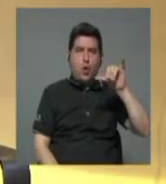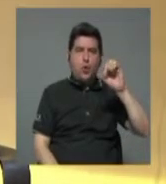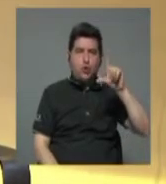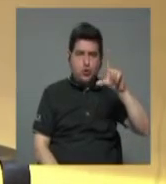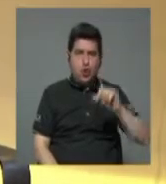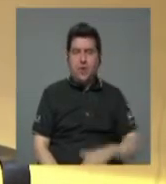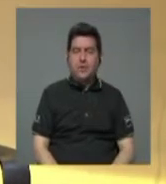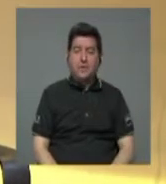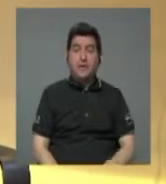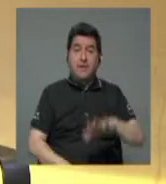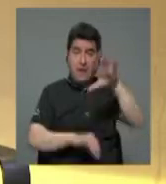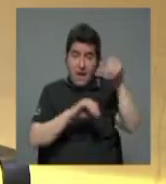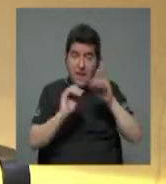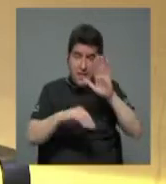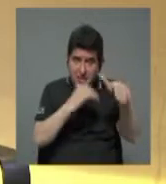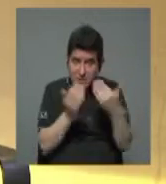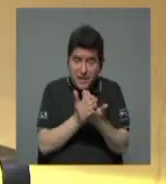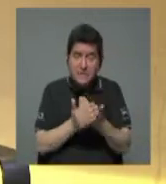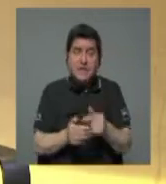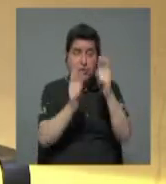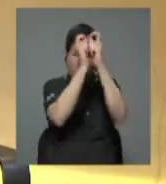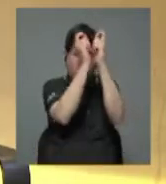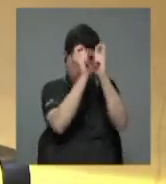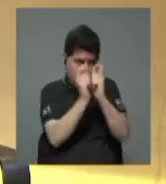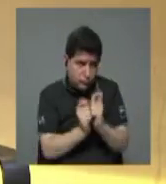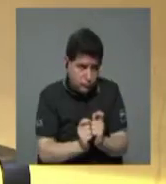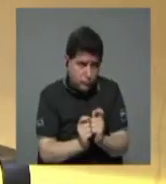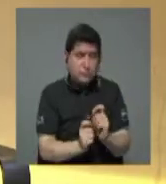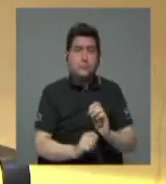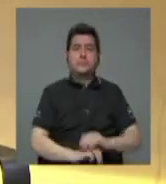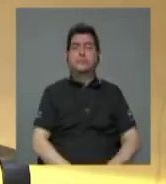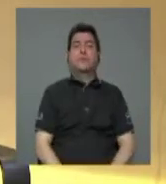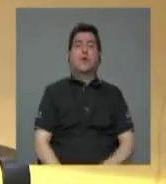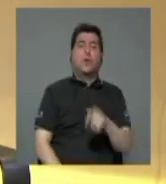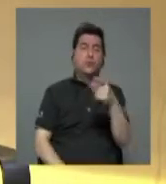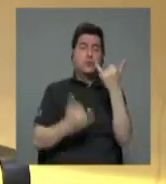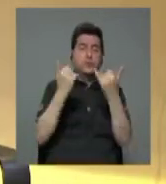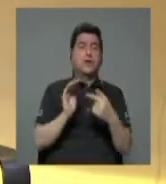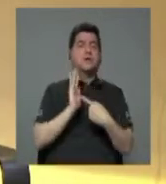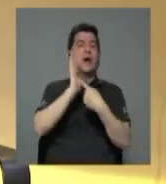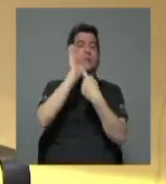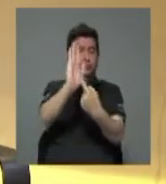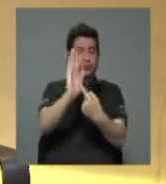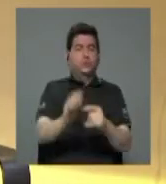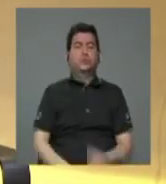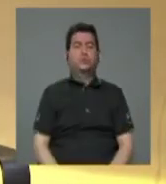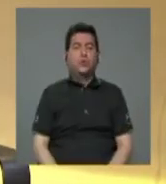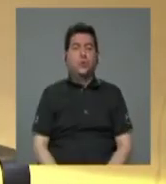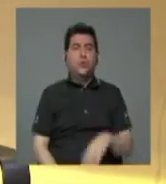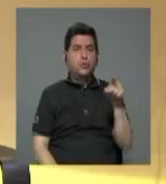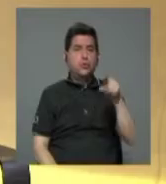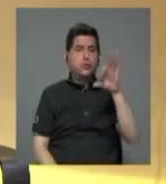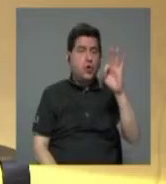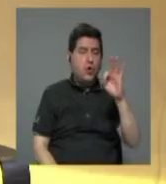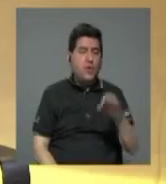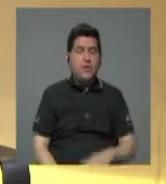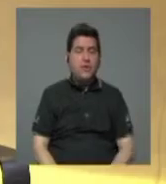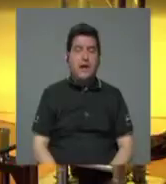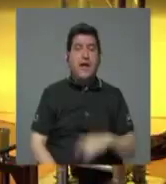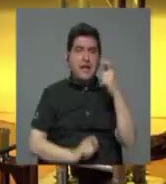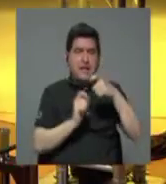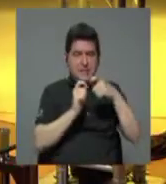y además de todos estos aspectos que usted destacó, tanto de Zonas Francas como de Zona Franca